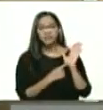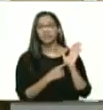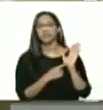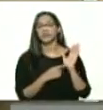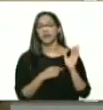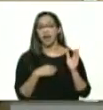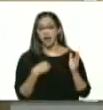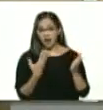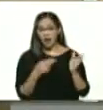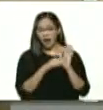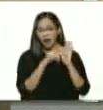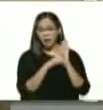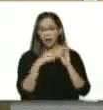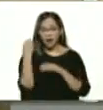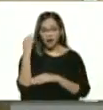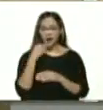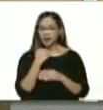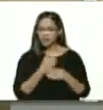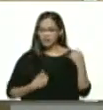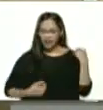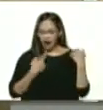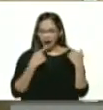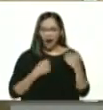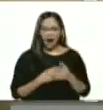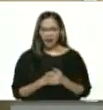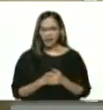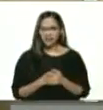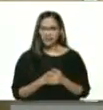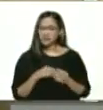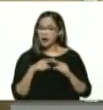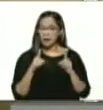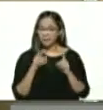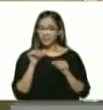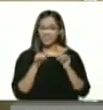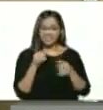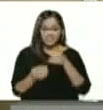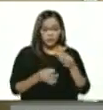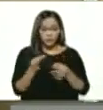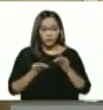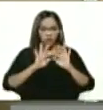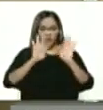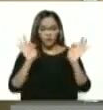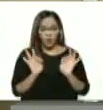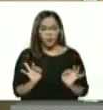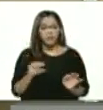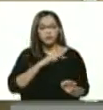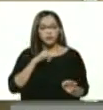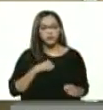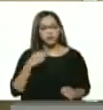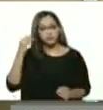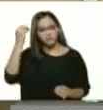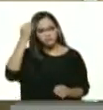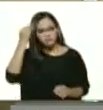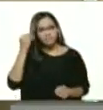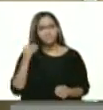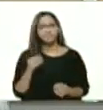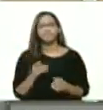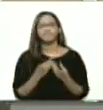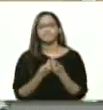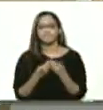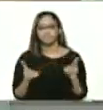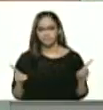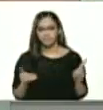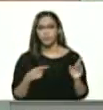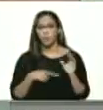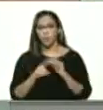del congreso que es el presidente el que lo diga pero el presidente insiste y se ha diseñado un método que creemos un método muy democrático voy con la